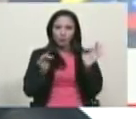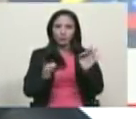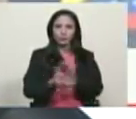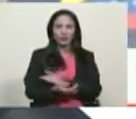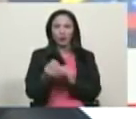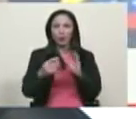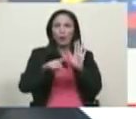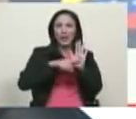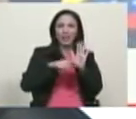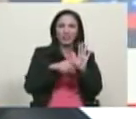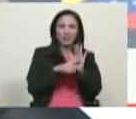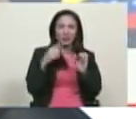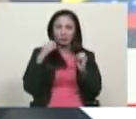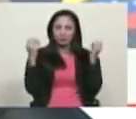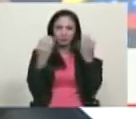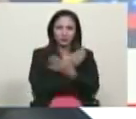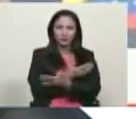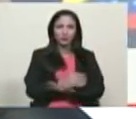negativa,